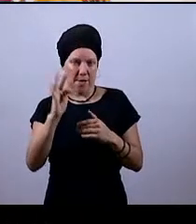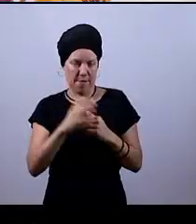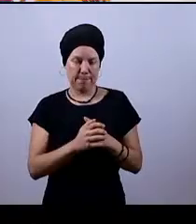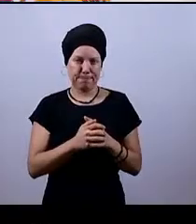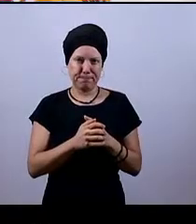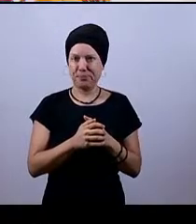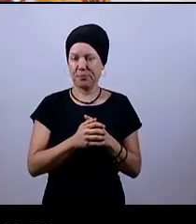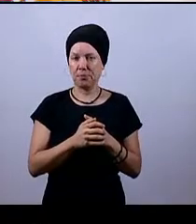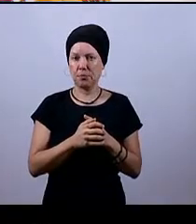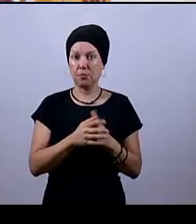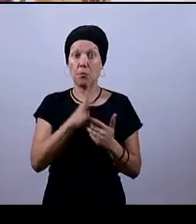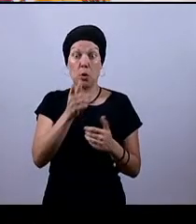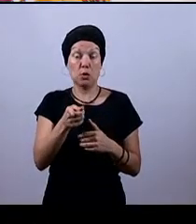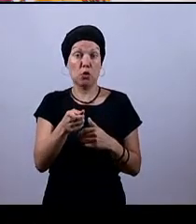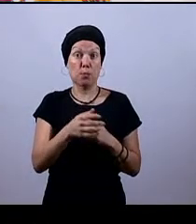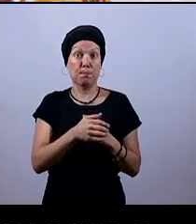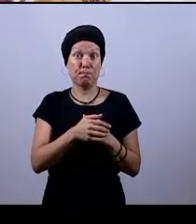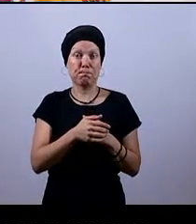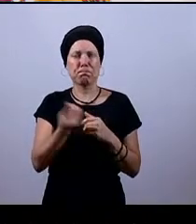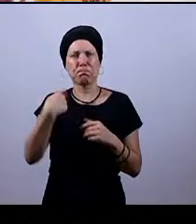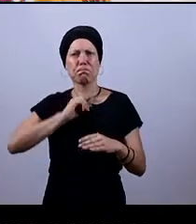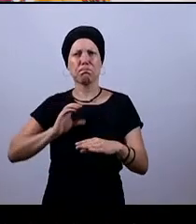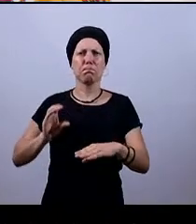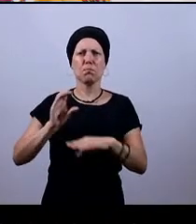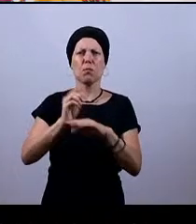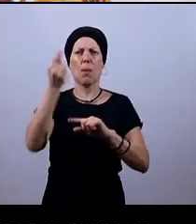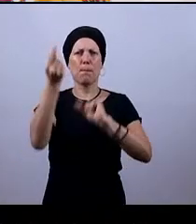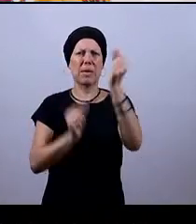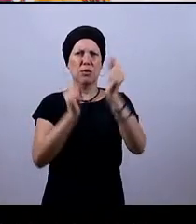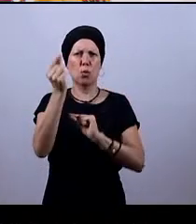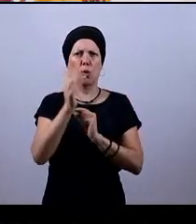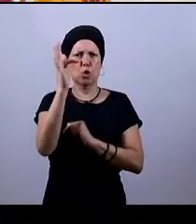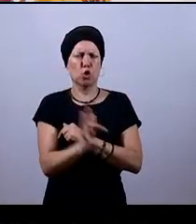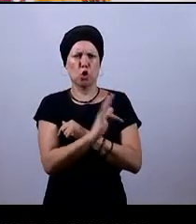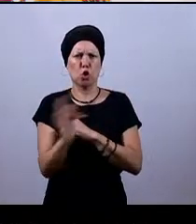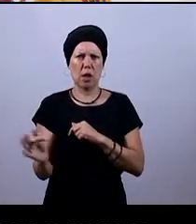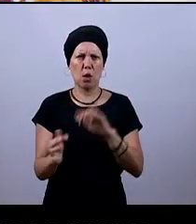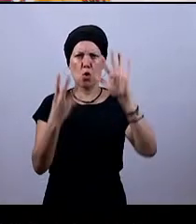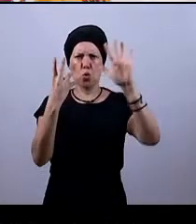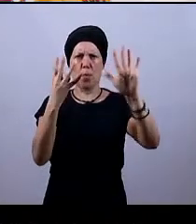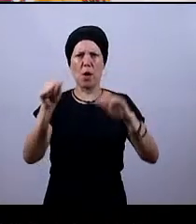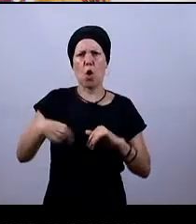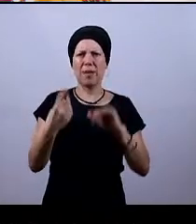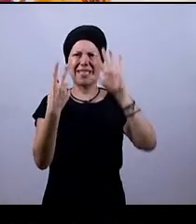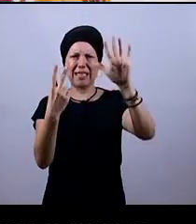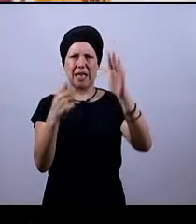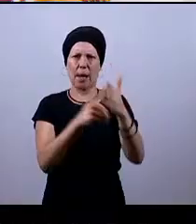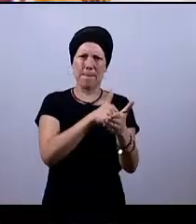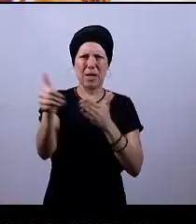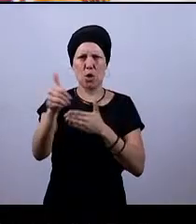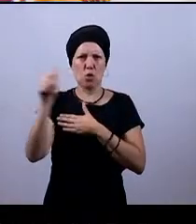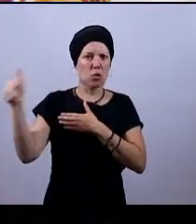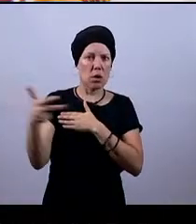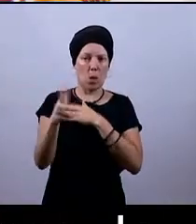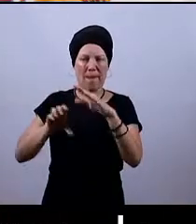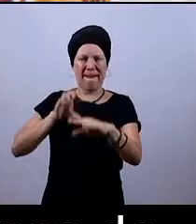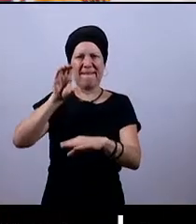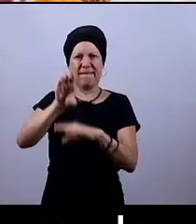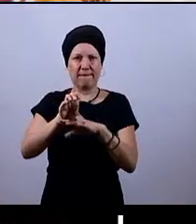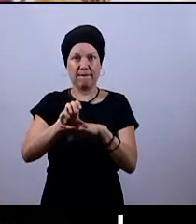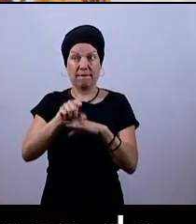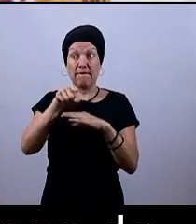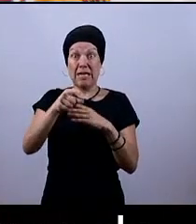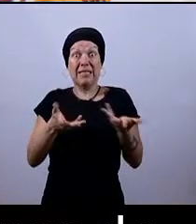físicas. Para ello, destinamos un presupuesto total de 9,7 millones de euros y a